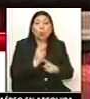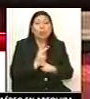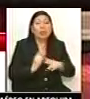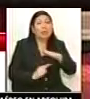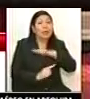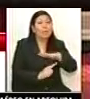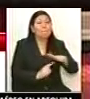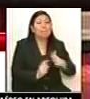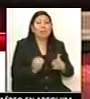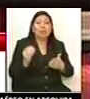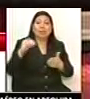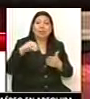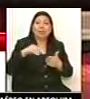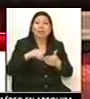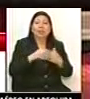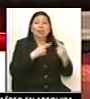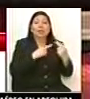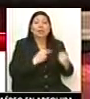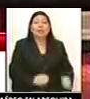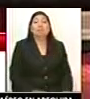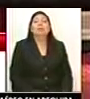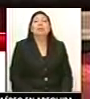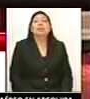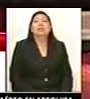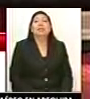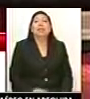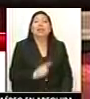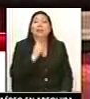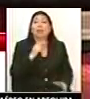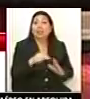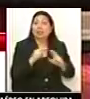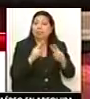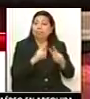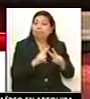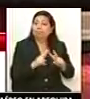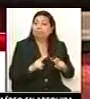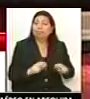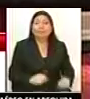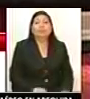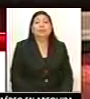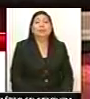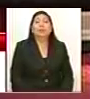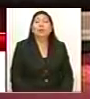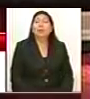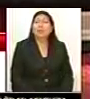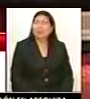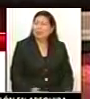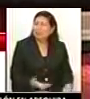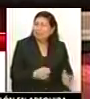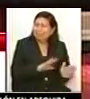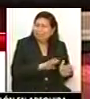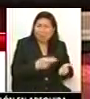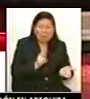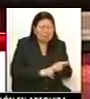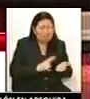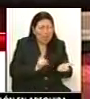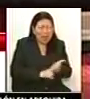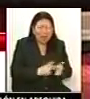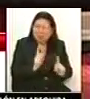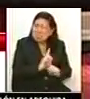también están incumpliendo con responsabilidades y están en la fase exploratoria. o sea, los vamos a exonerar de impuestos